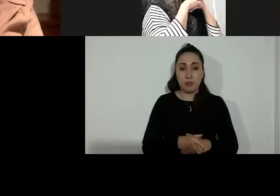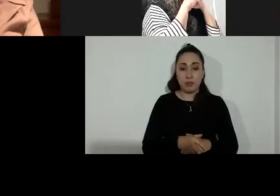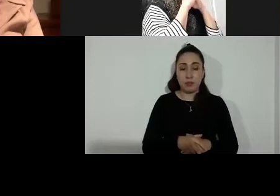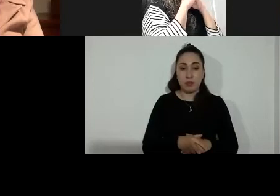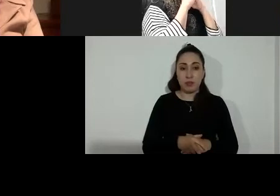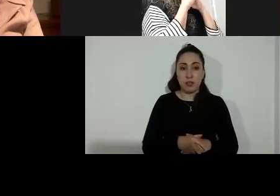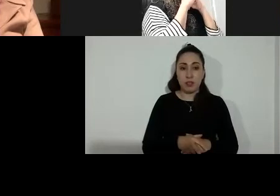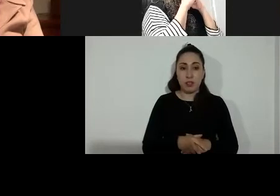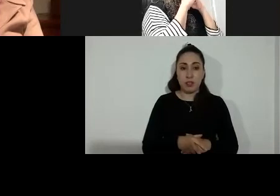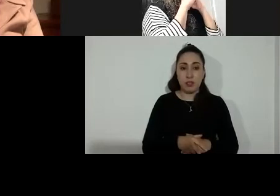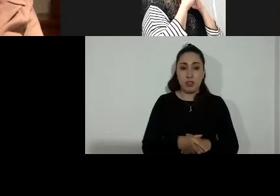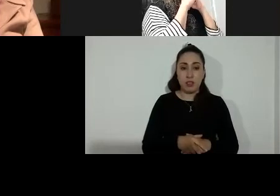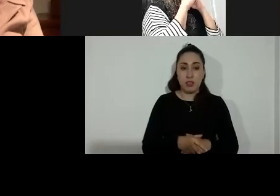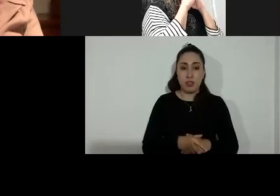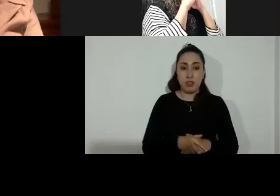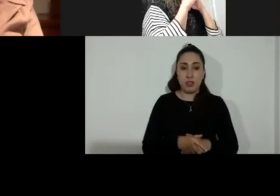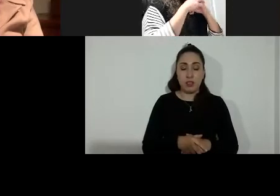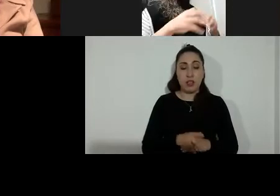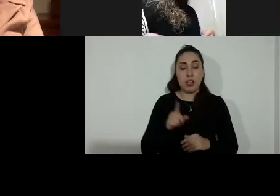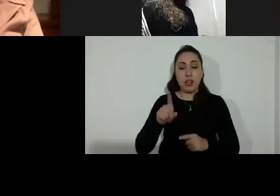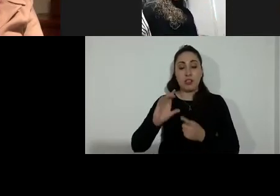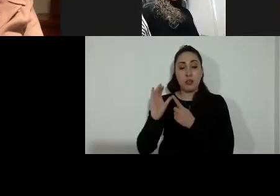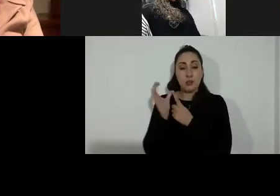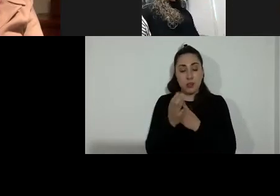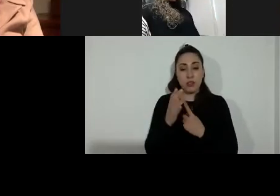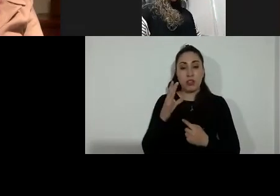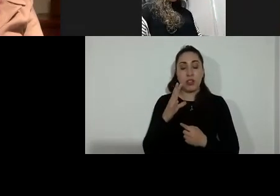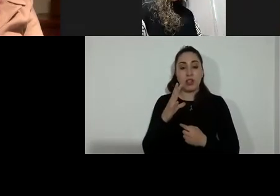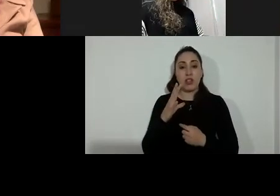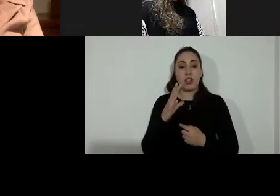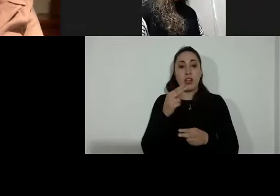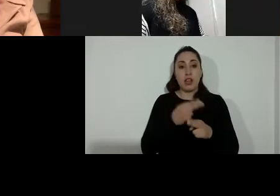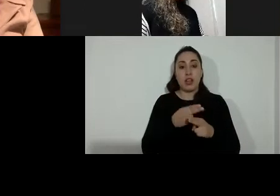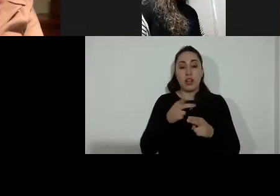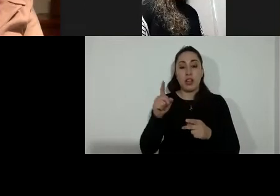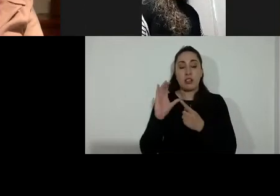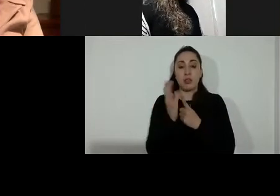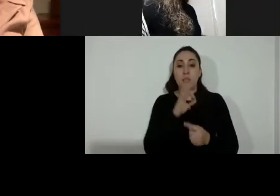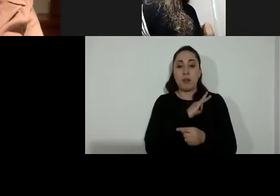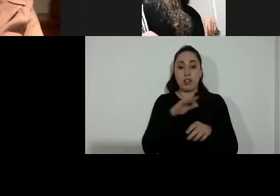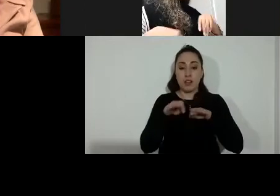tienen una vida jurídica hasta que se vote el dictamen,